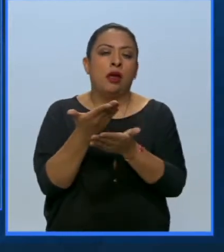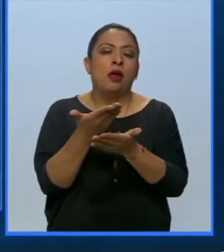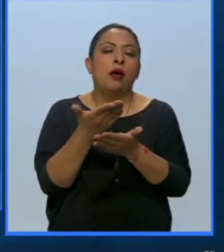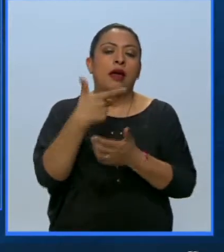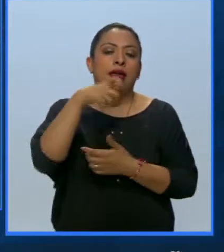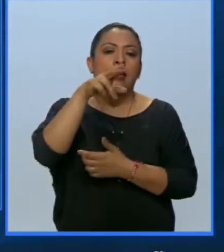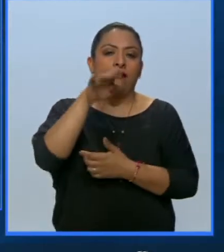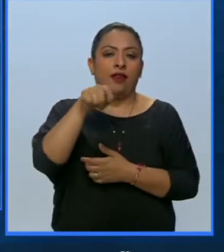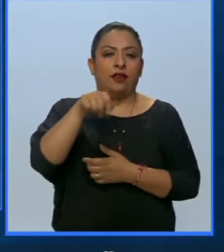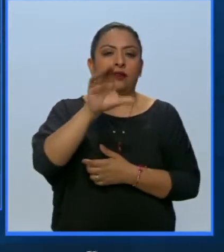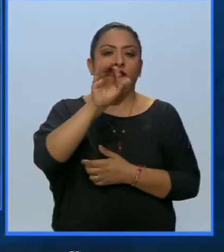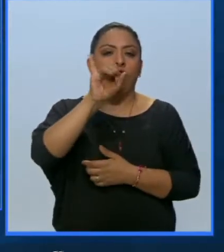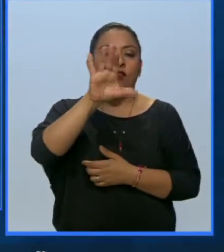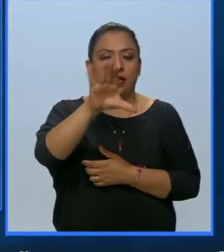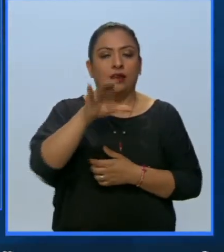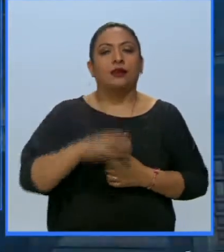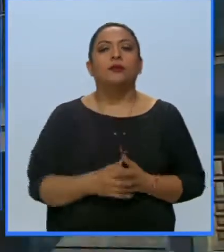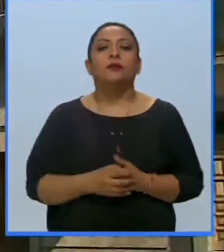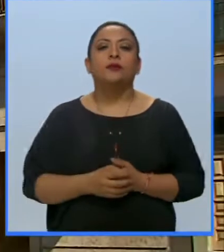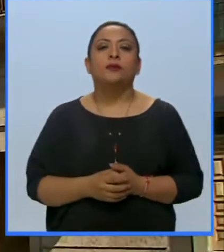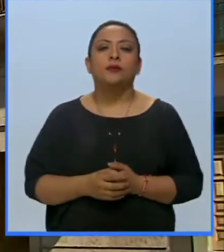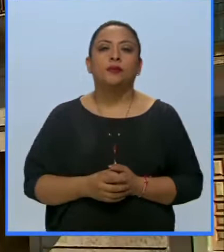el Cervantino.